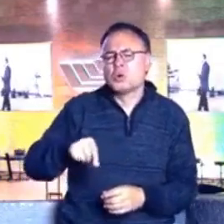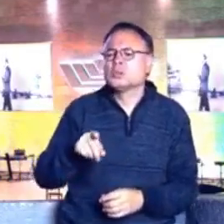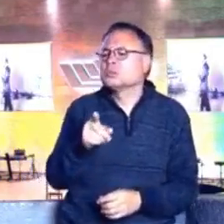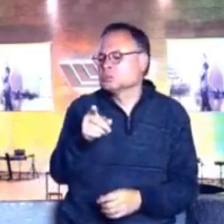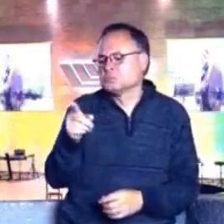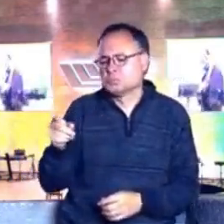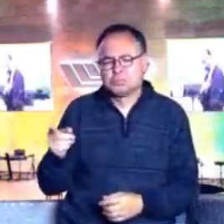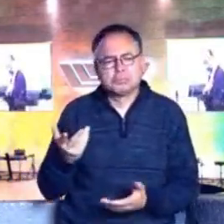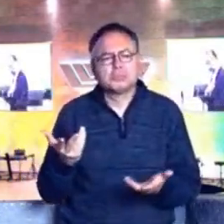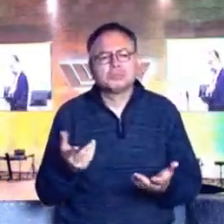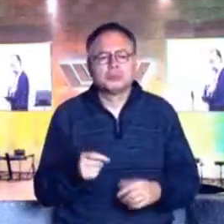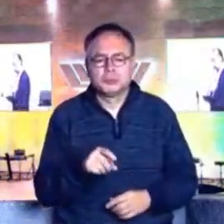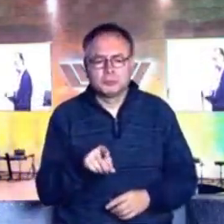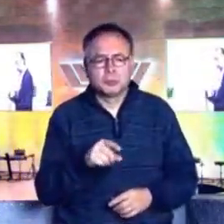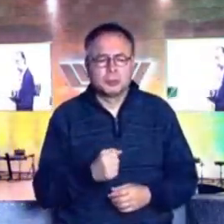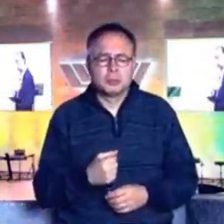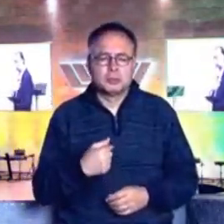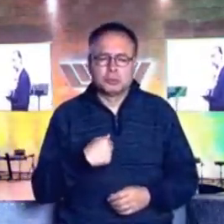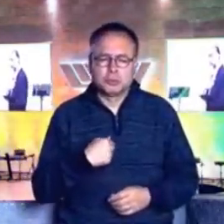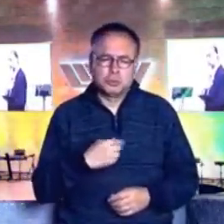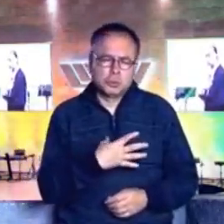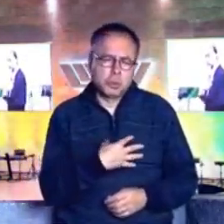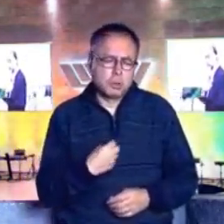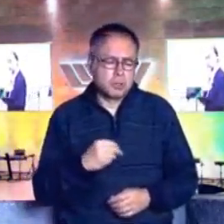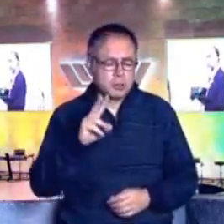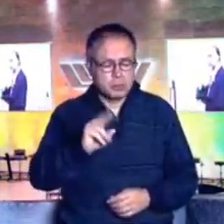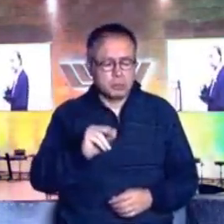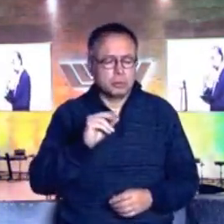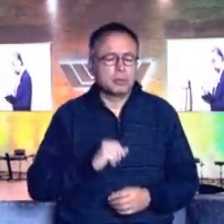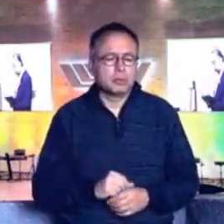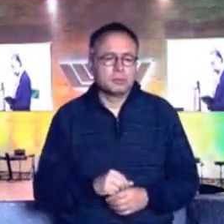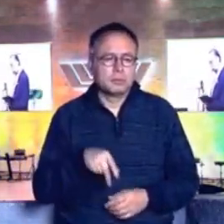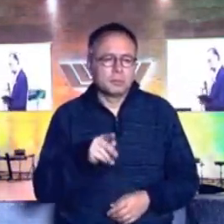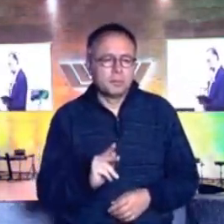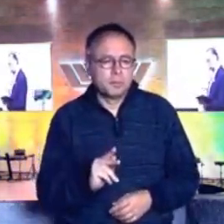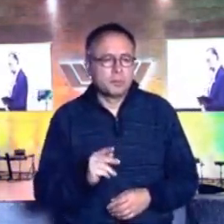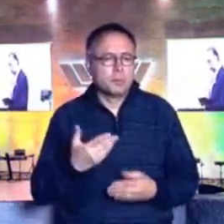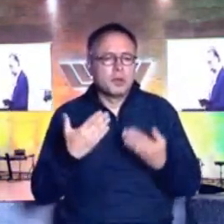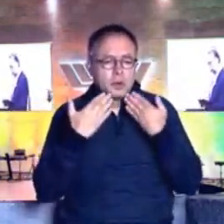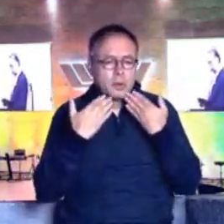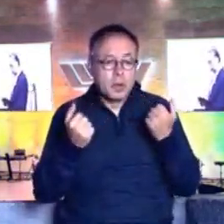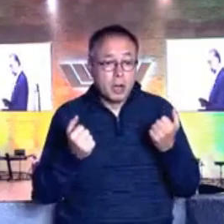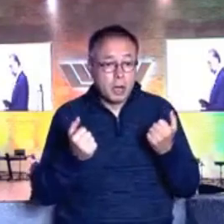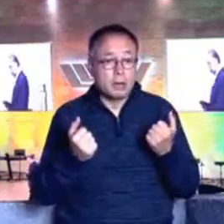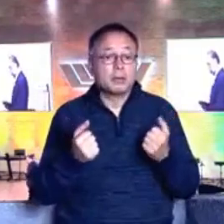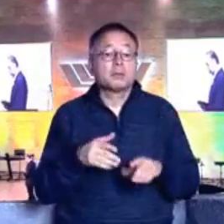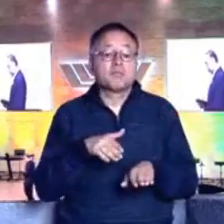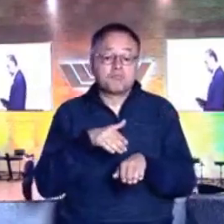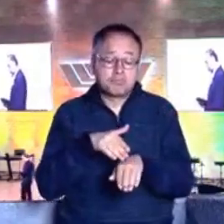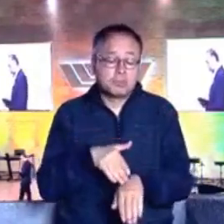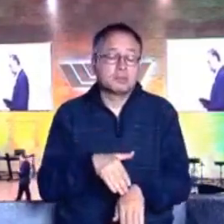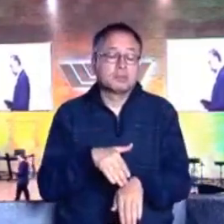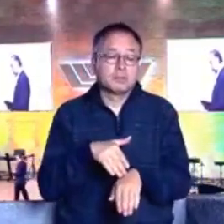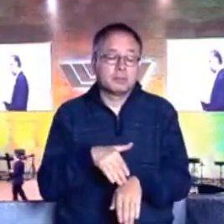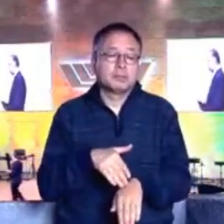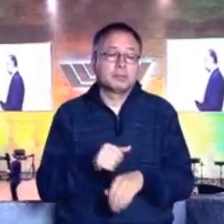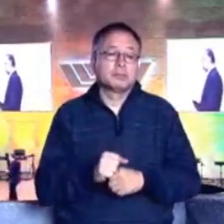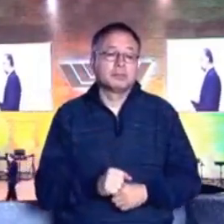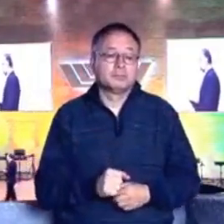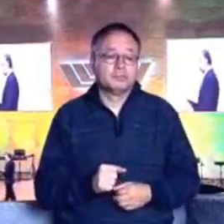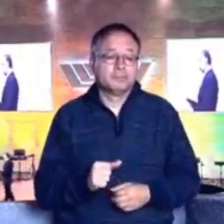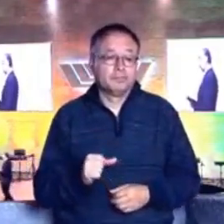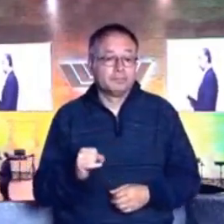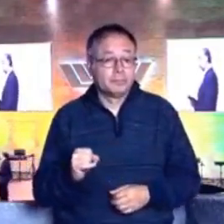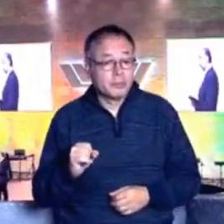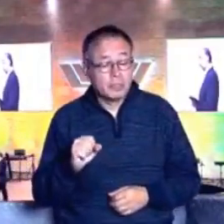mis hijos No pero Abraham estuvo dispuesto a todo así que yo